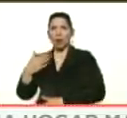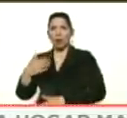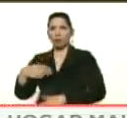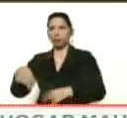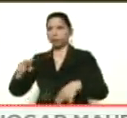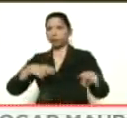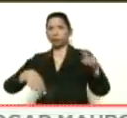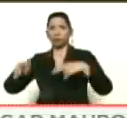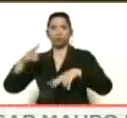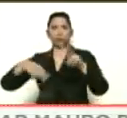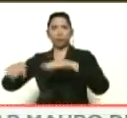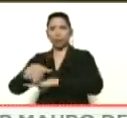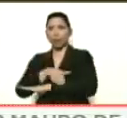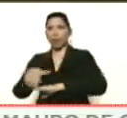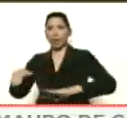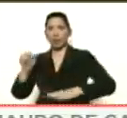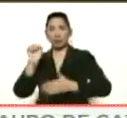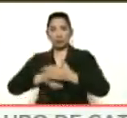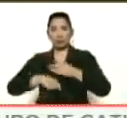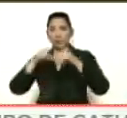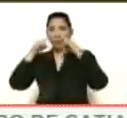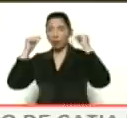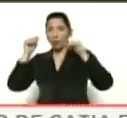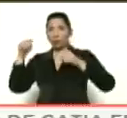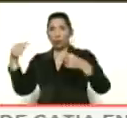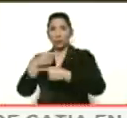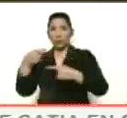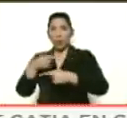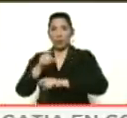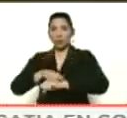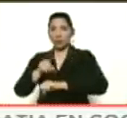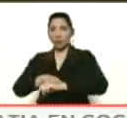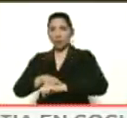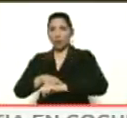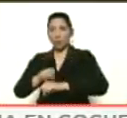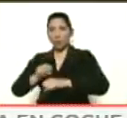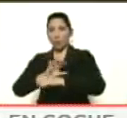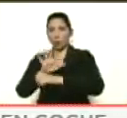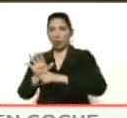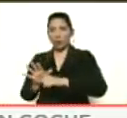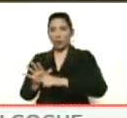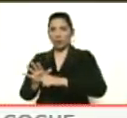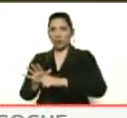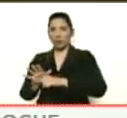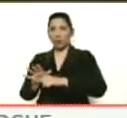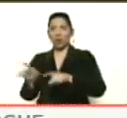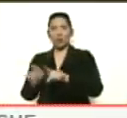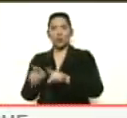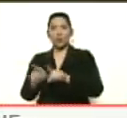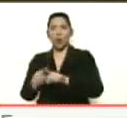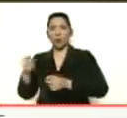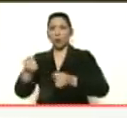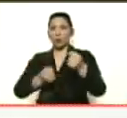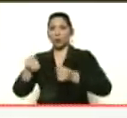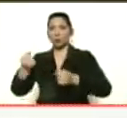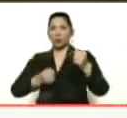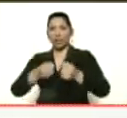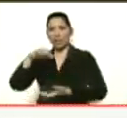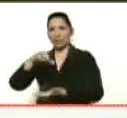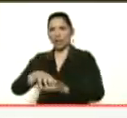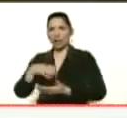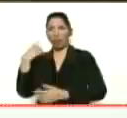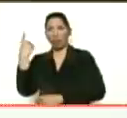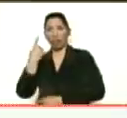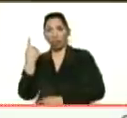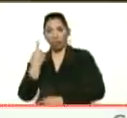tapabocas es equivalente en estos tiempos de coronavirus a conducir en estado de ebriedad. Pone en riesgo su propia